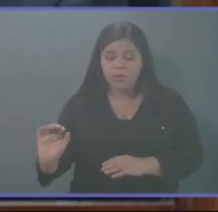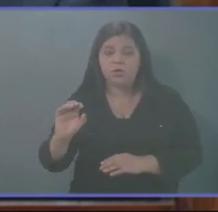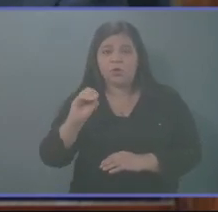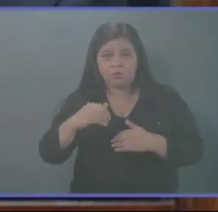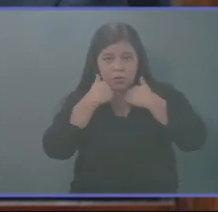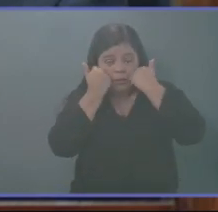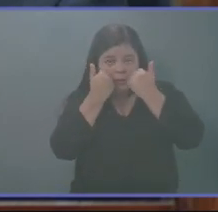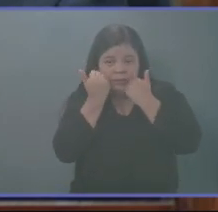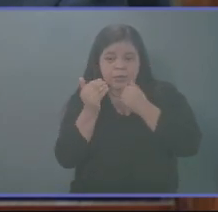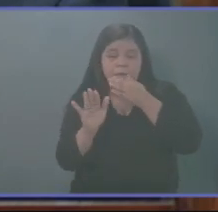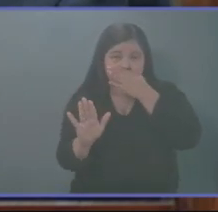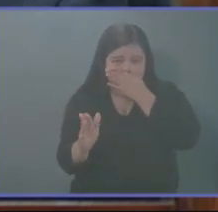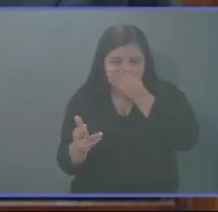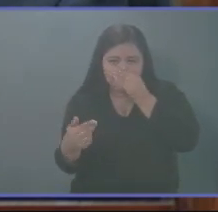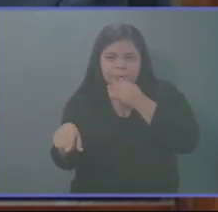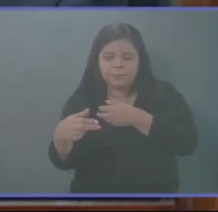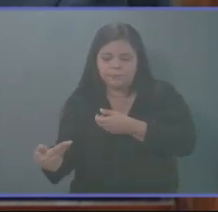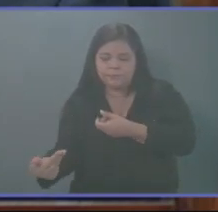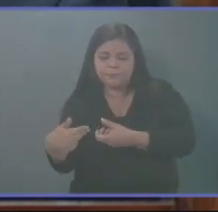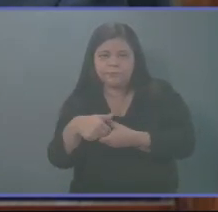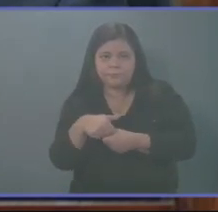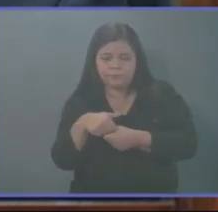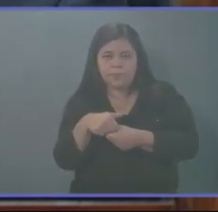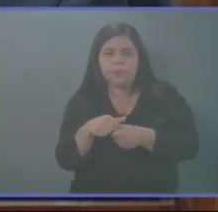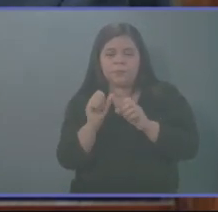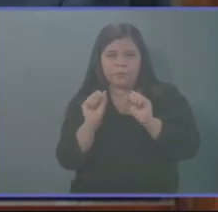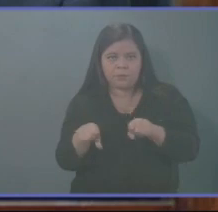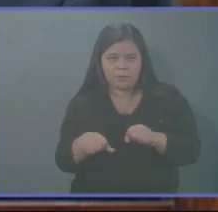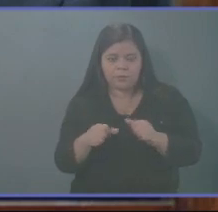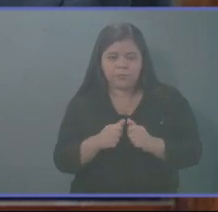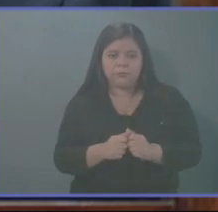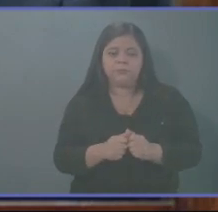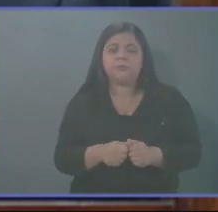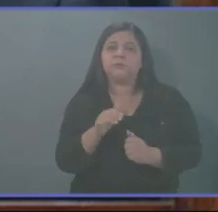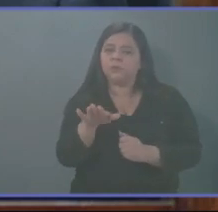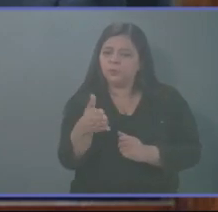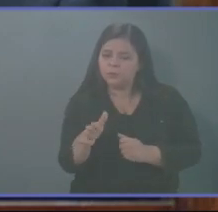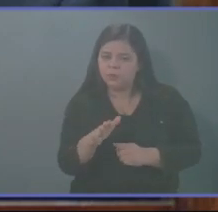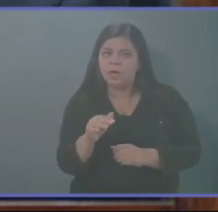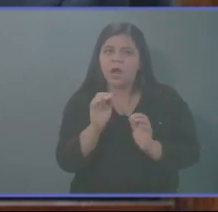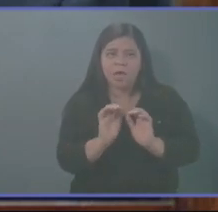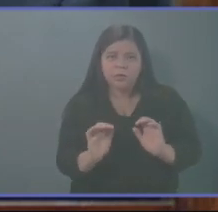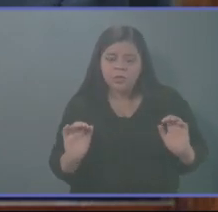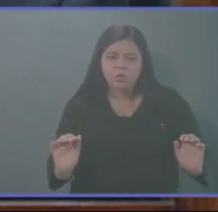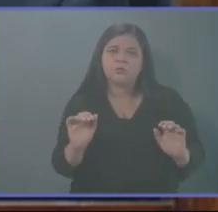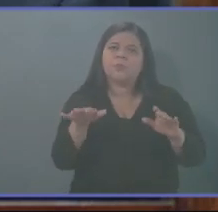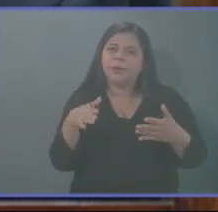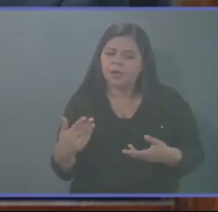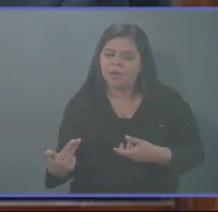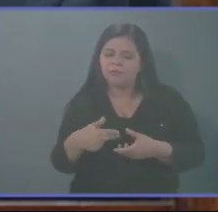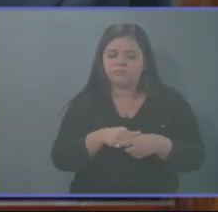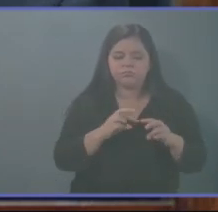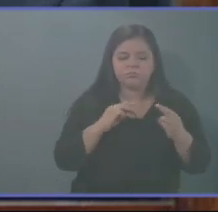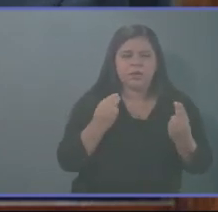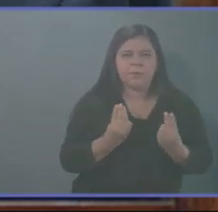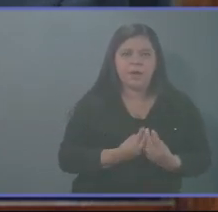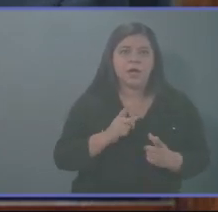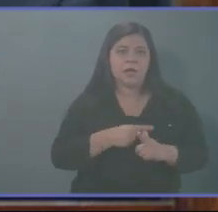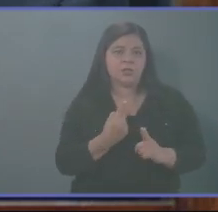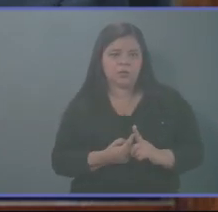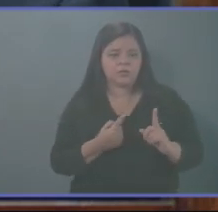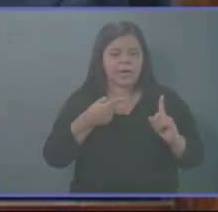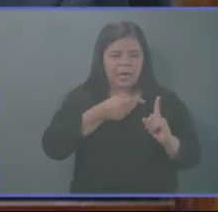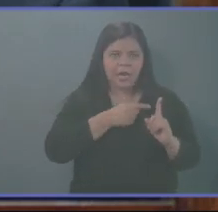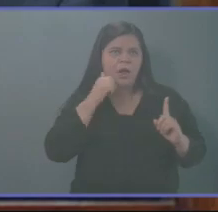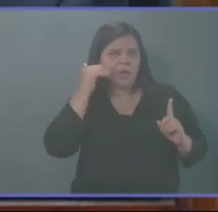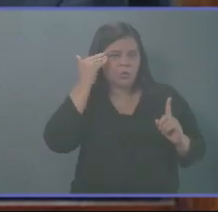las distintas formas de agrupaciones mencionadas en el presente artículo o utilizare a menores de edad como parte de una estructura delictiva será sancionado con prisión